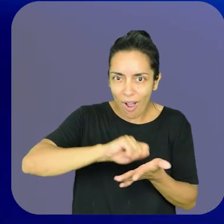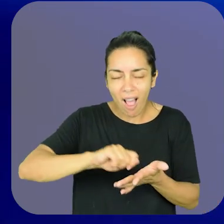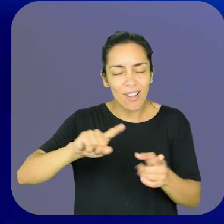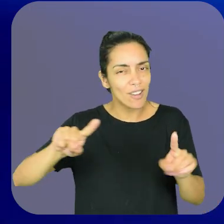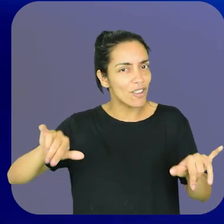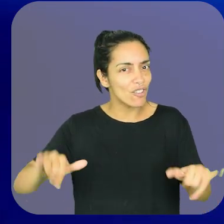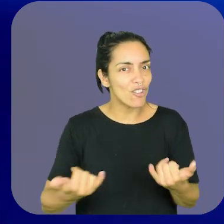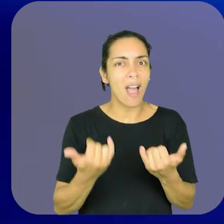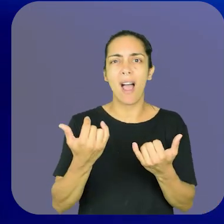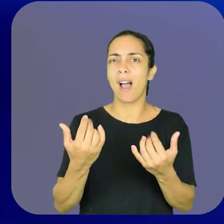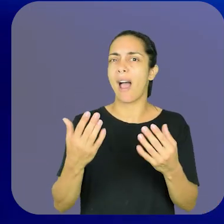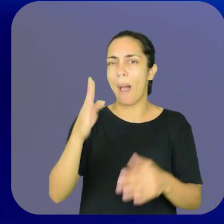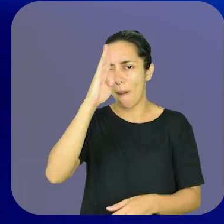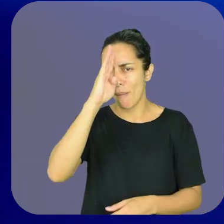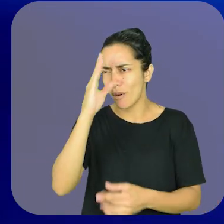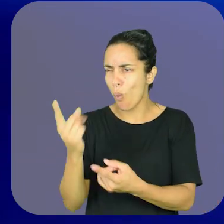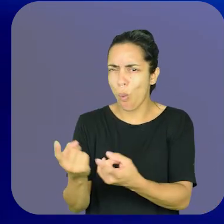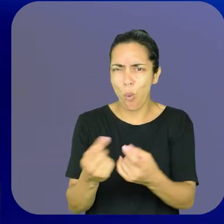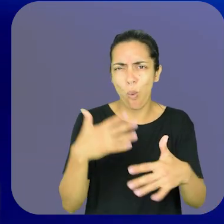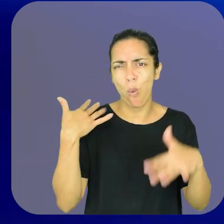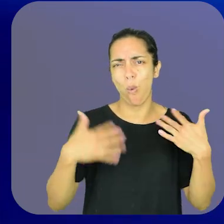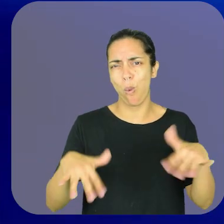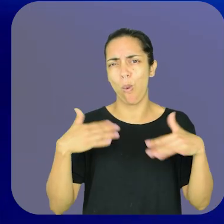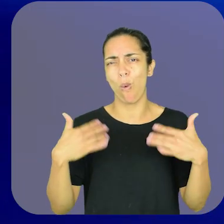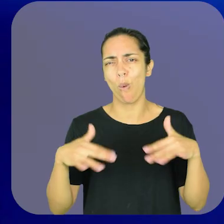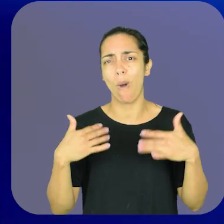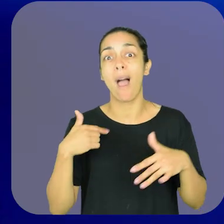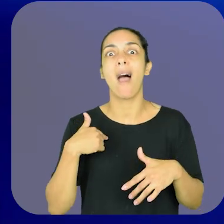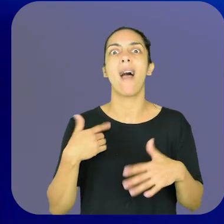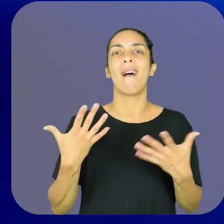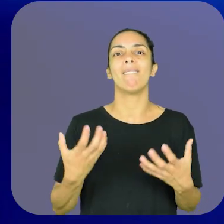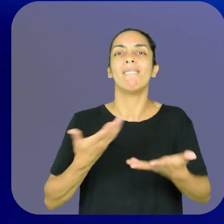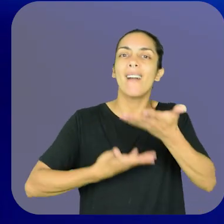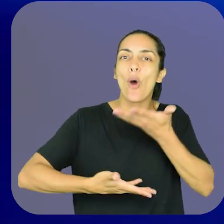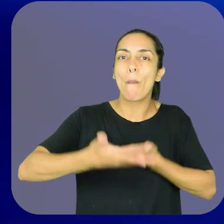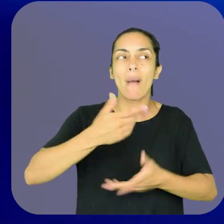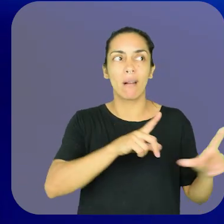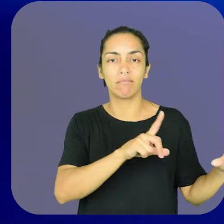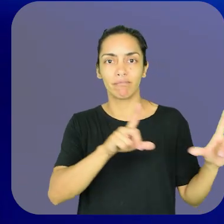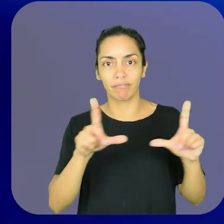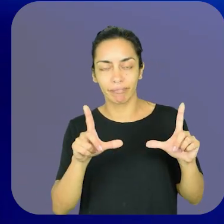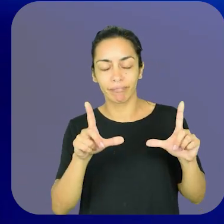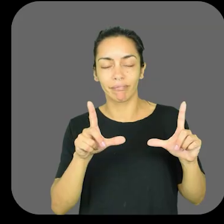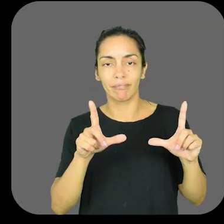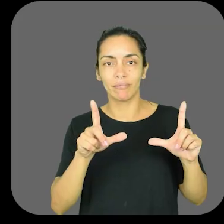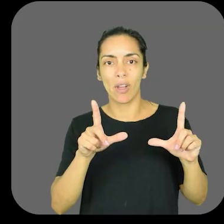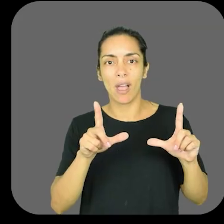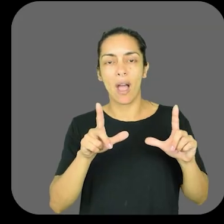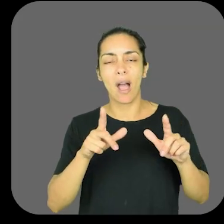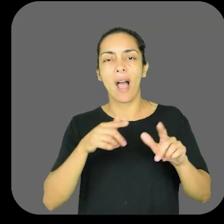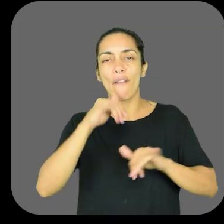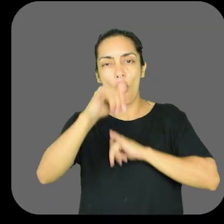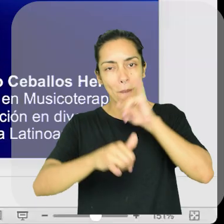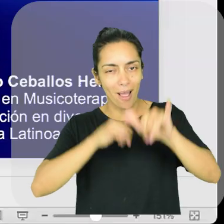verdad son muchos los aprendizajes que surgen de allí. Me permite entonces compartir pantalla mientras voy ampliando un poco